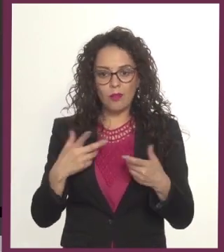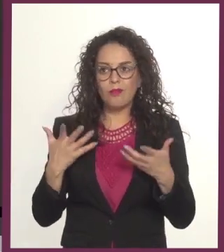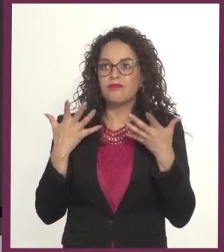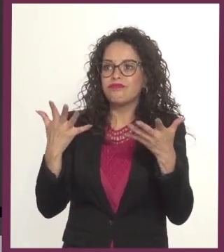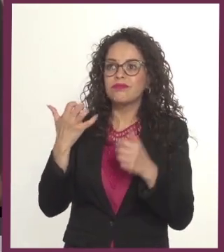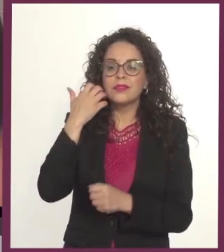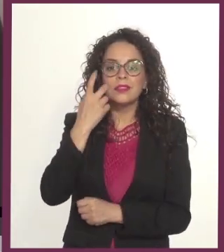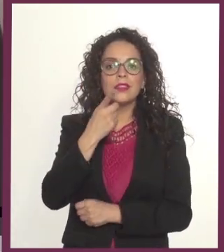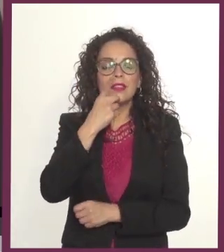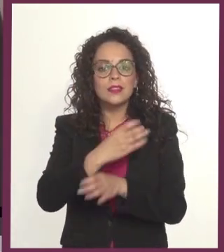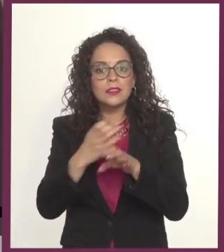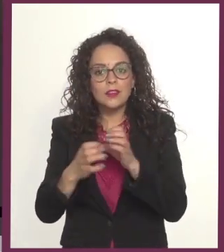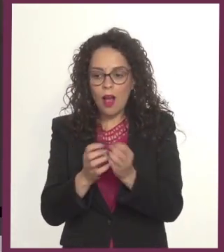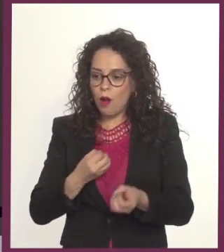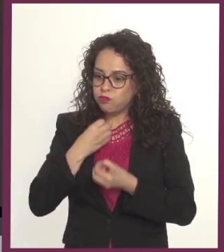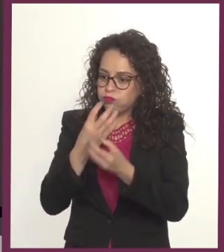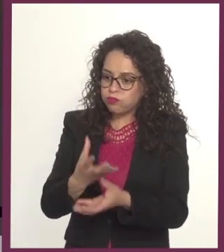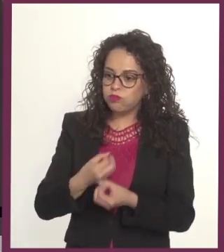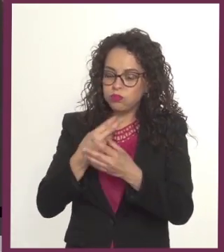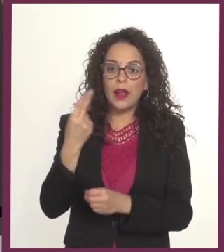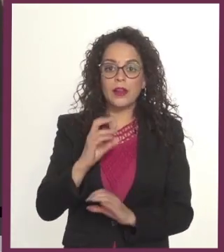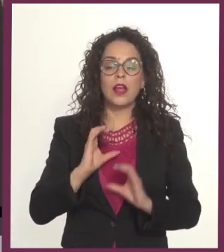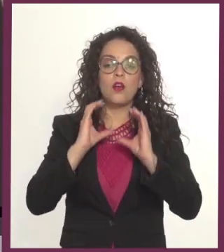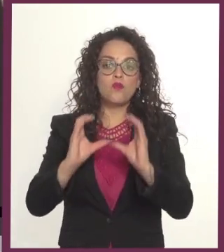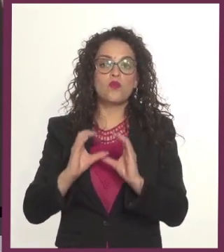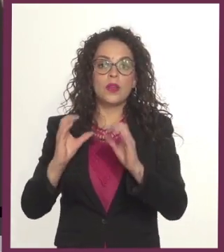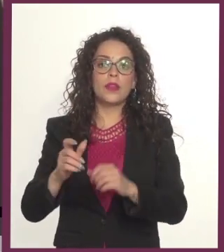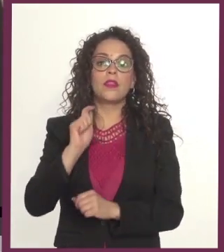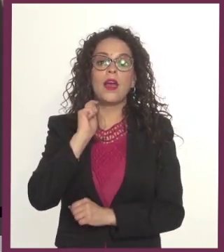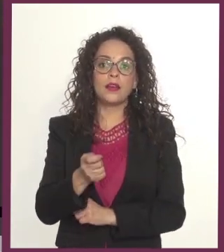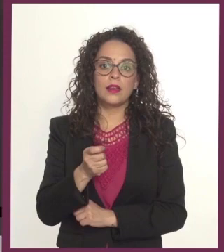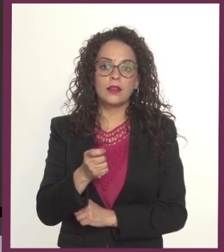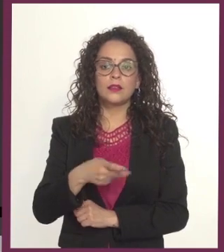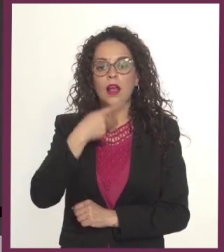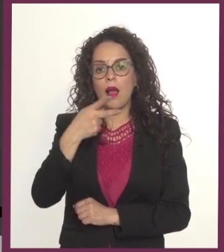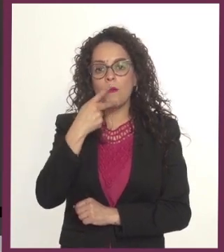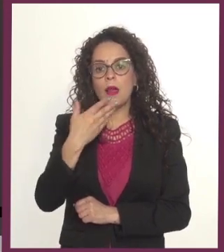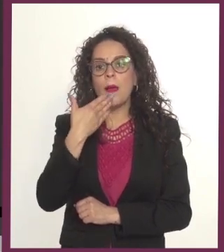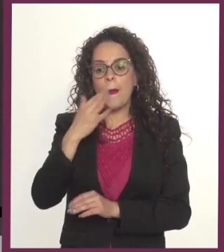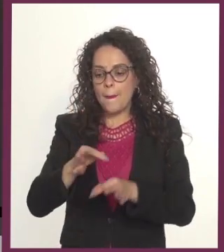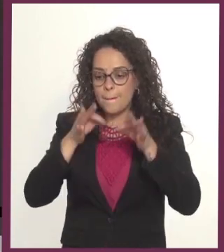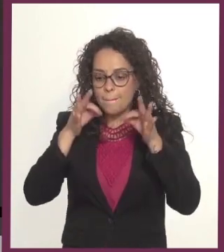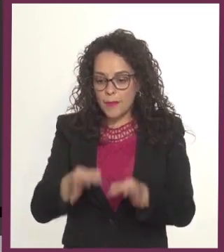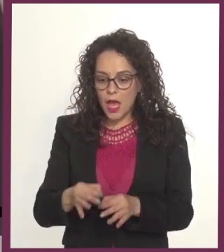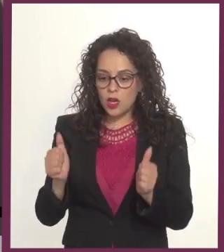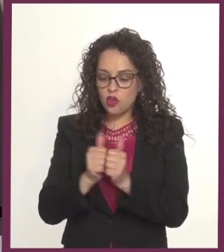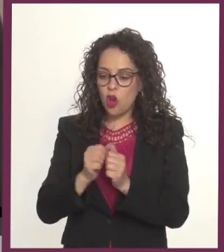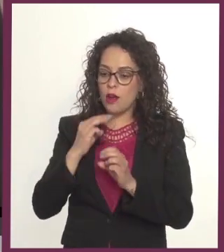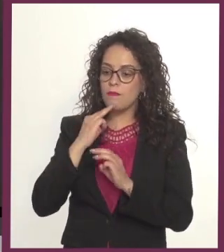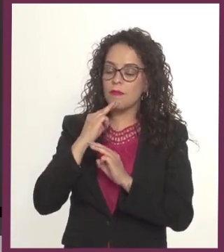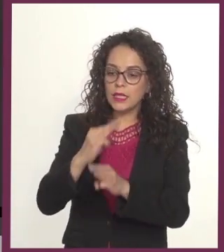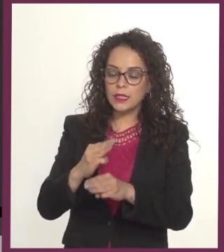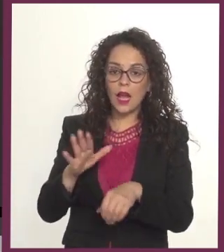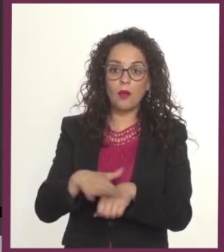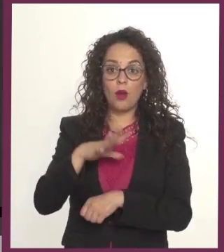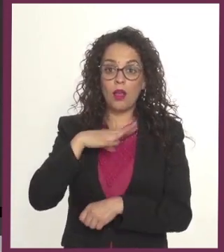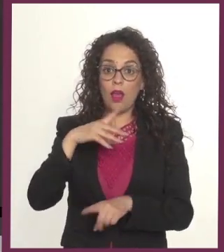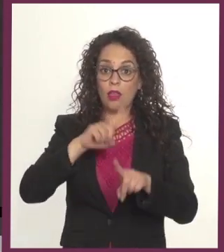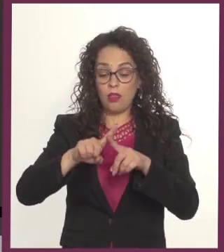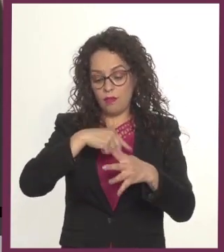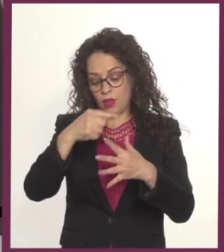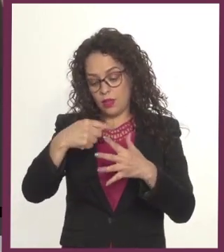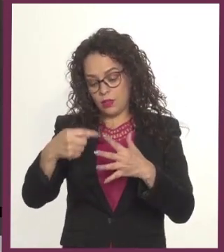queremos decir cosas o contar cosas, tenemos que cuidar mucho el bien hablar, el mensaje. Tiene muchas